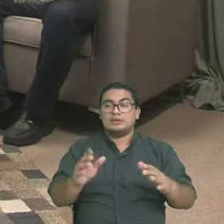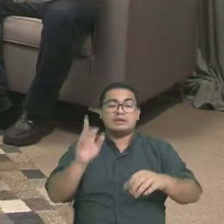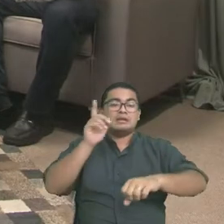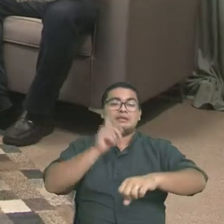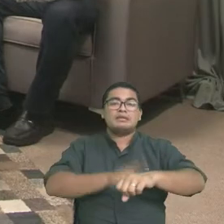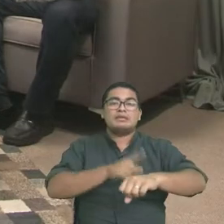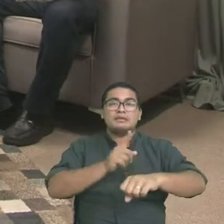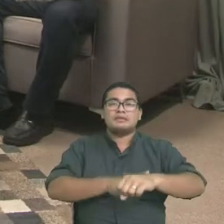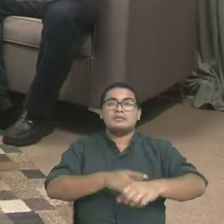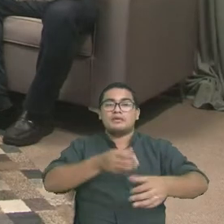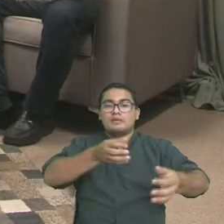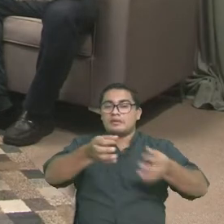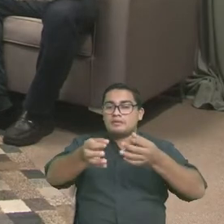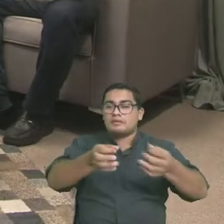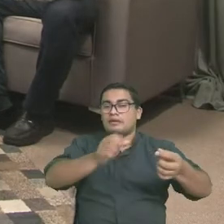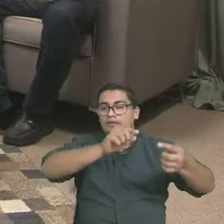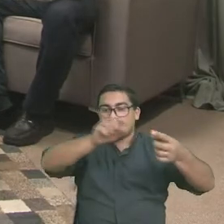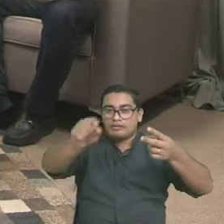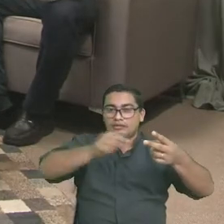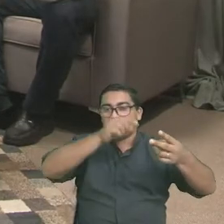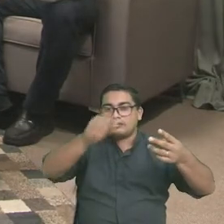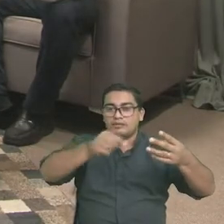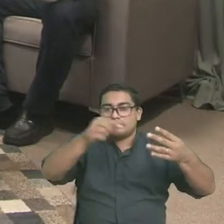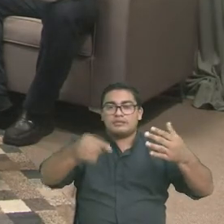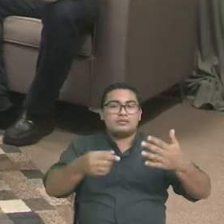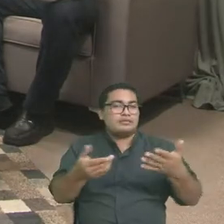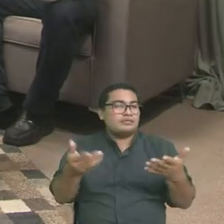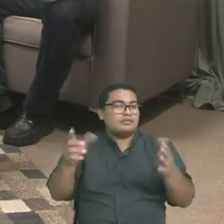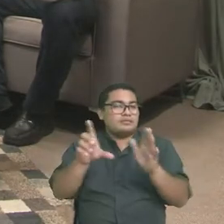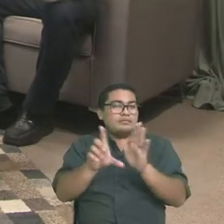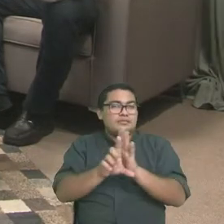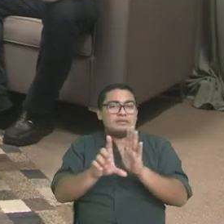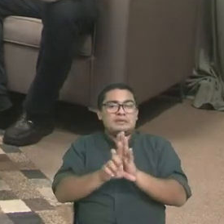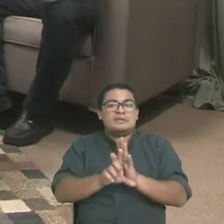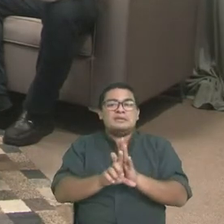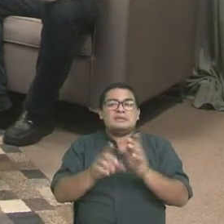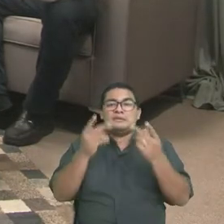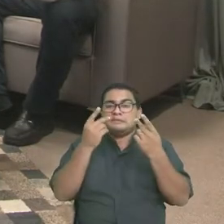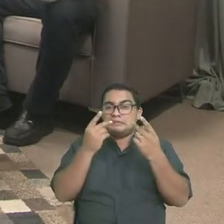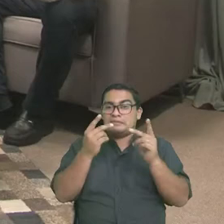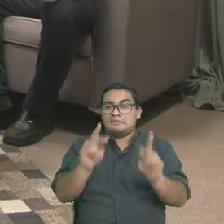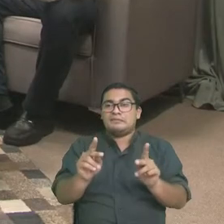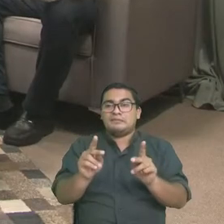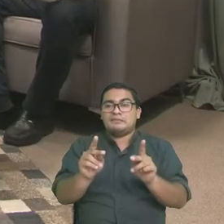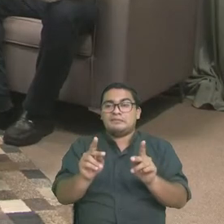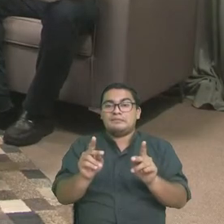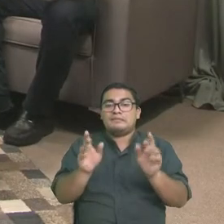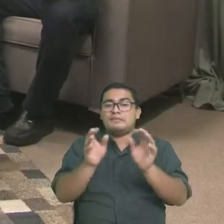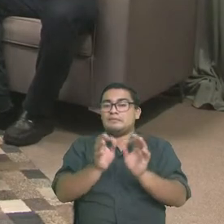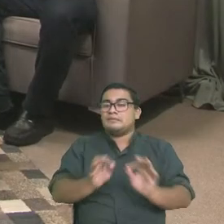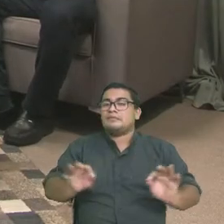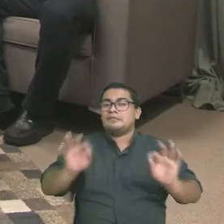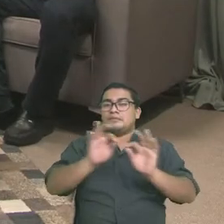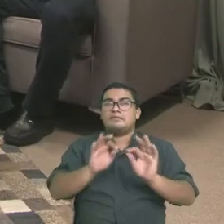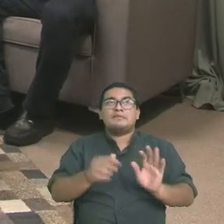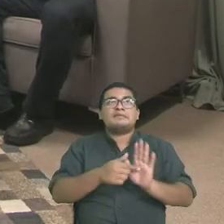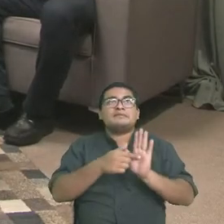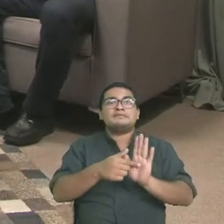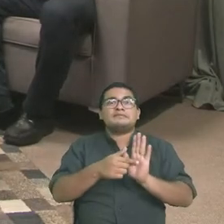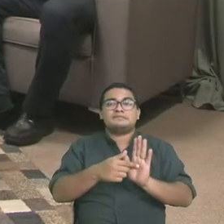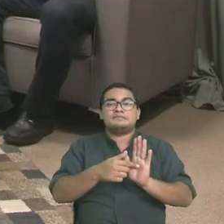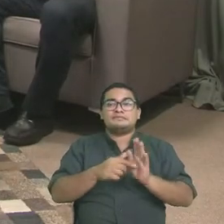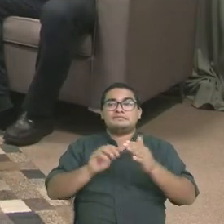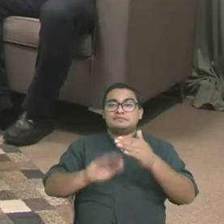para explicarte en detalle cuáles son esas, pero claro. Te doy solamente un ejemplo, por favor, rápido. Por favor.